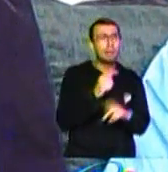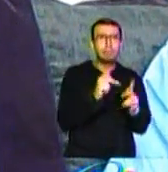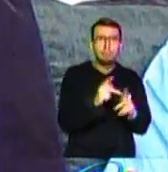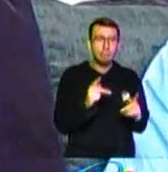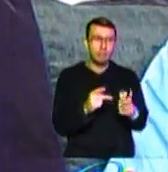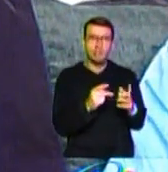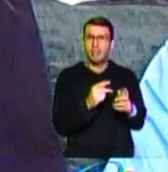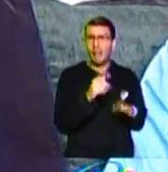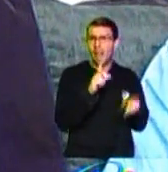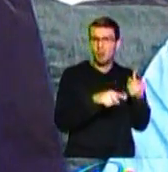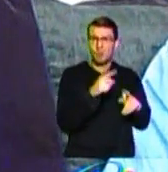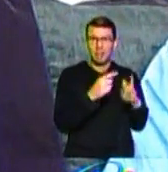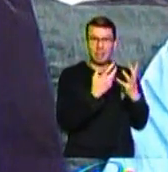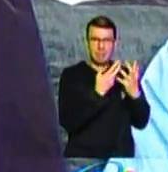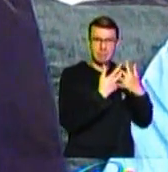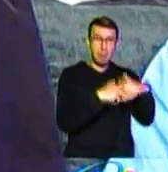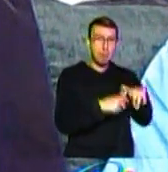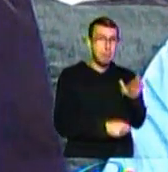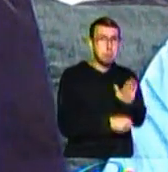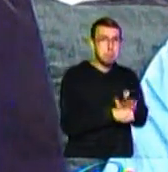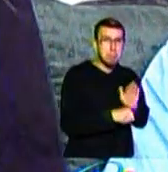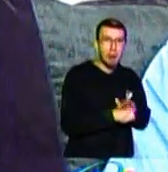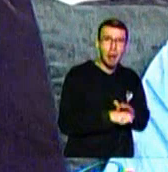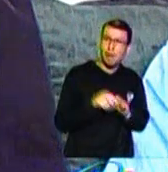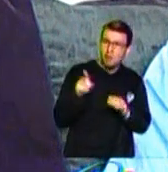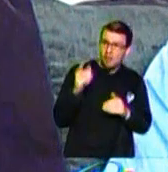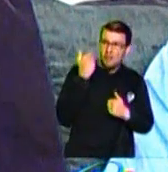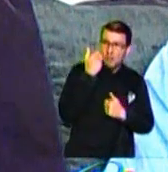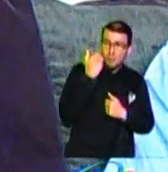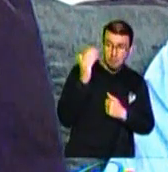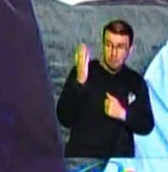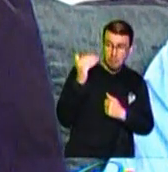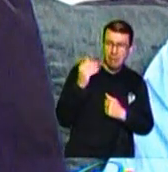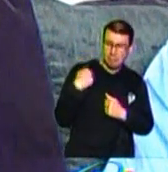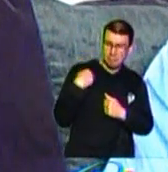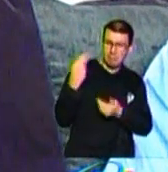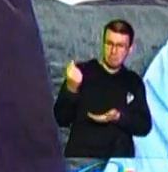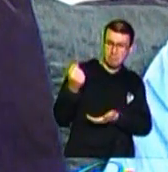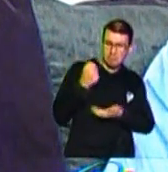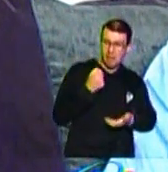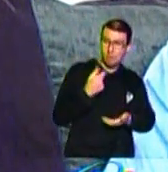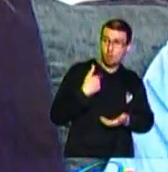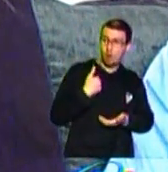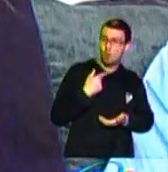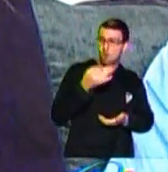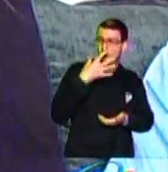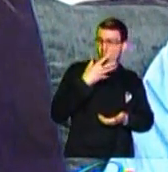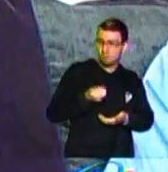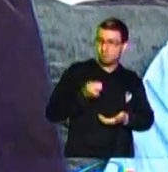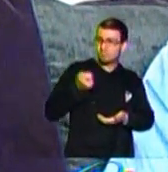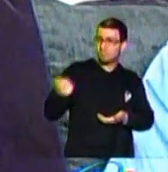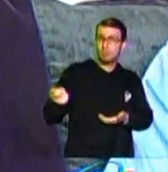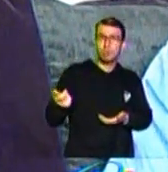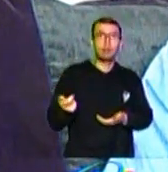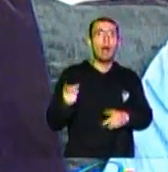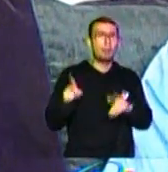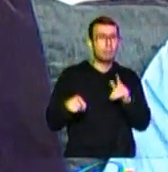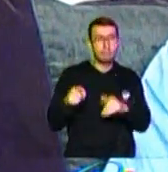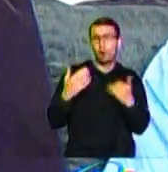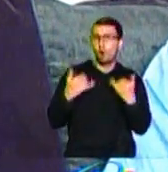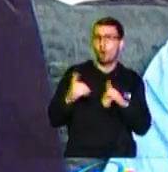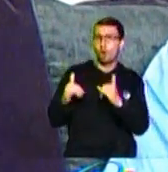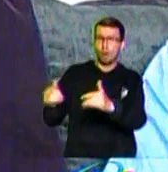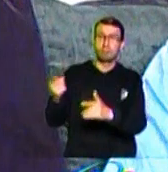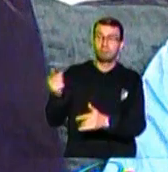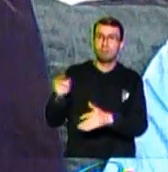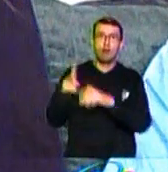muchos pacientes o del desespero de su diagnóstico de enfermedad para ofrecerles mil cosas. Ustedes han oído muchos casos